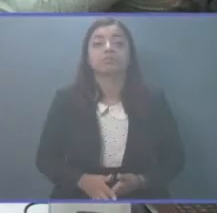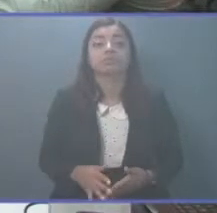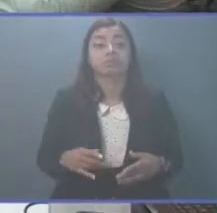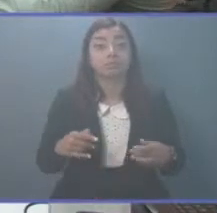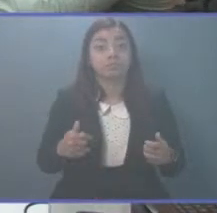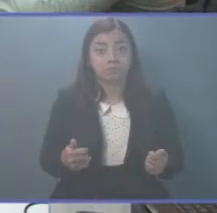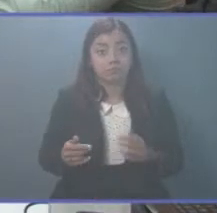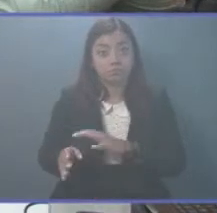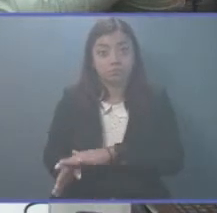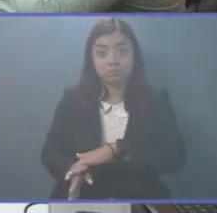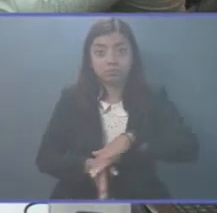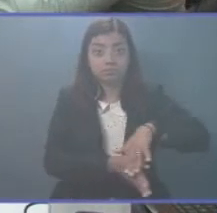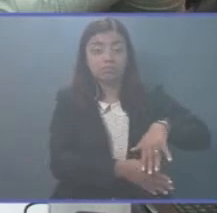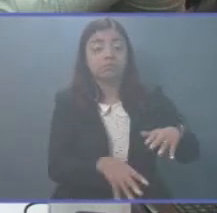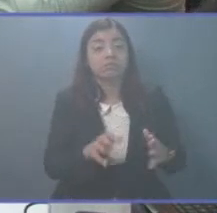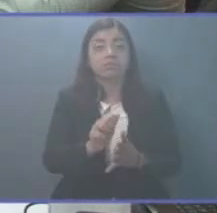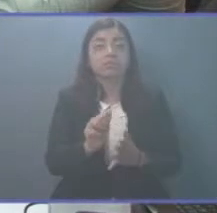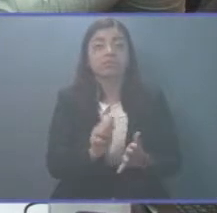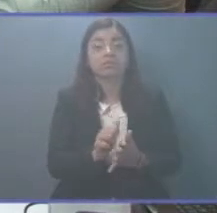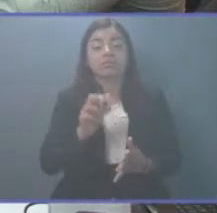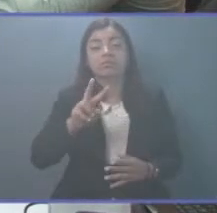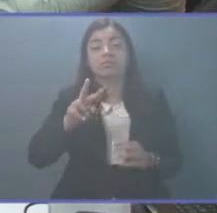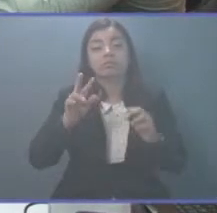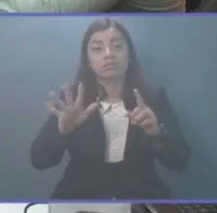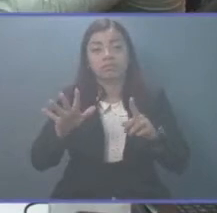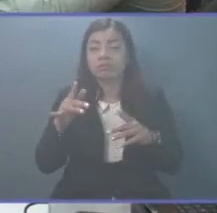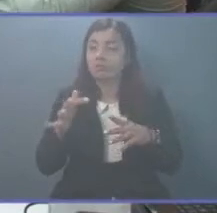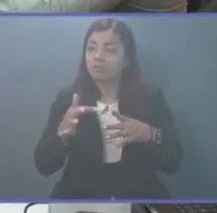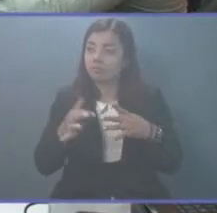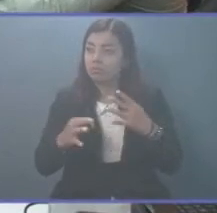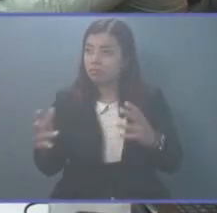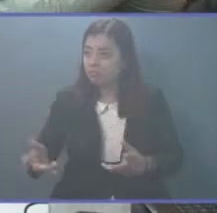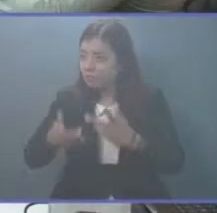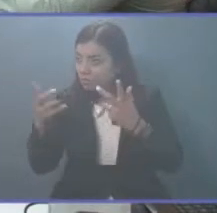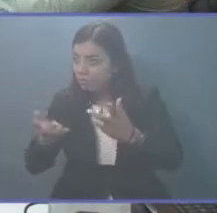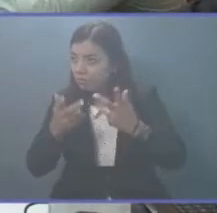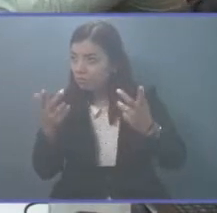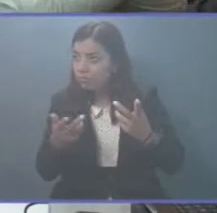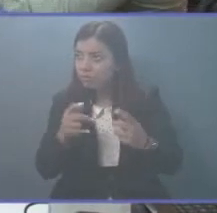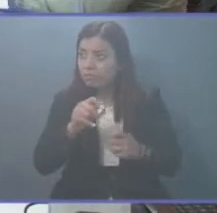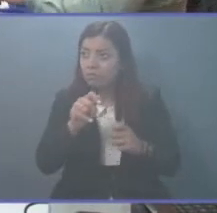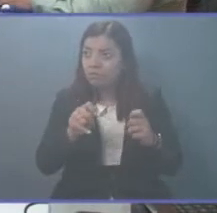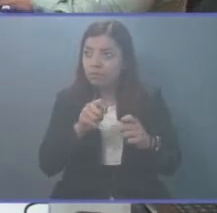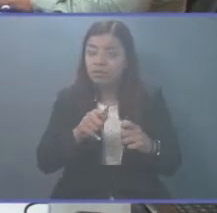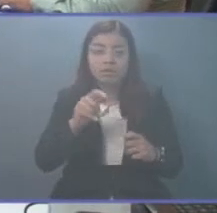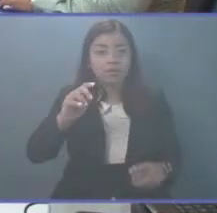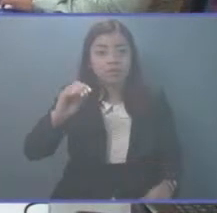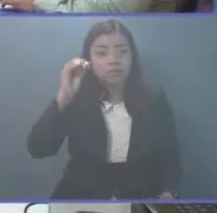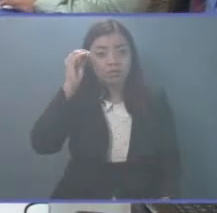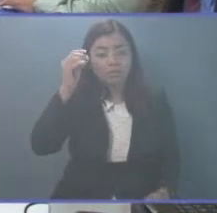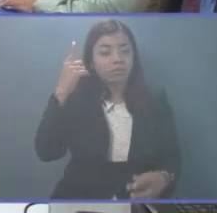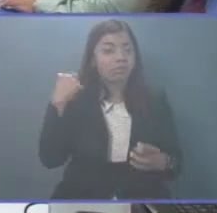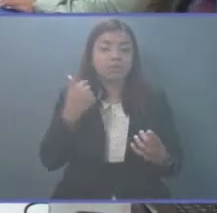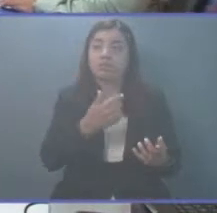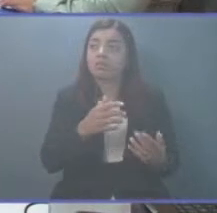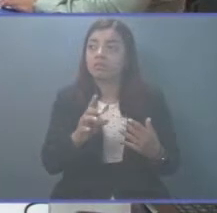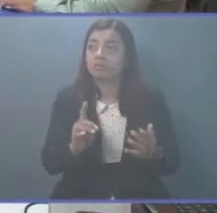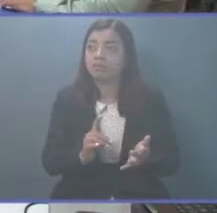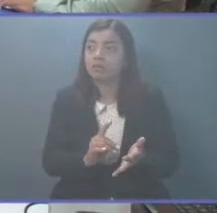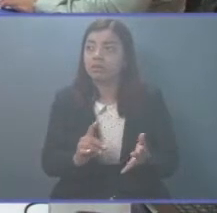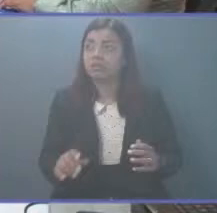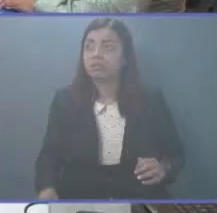Bien, pasaríamos al artículo 26, técnicas especiales de investigación. Observaciones, señores diputados.